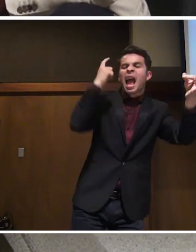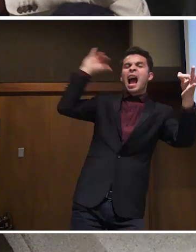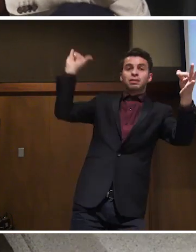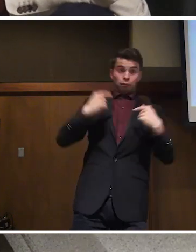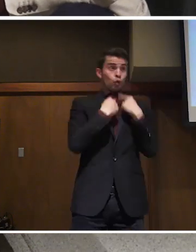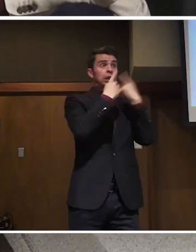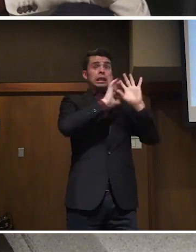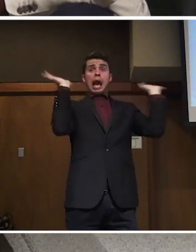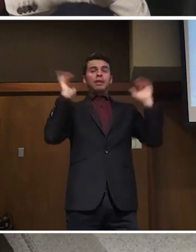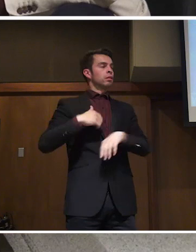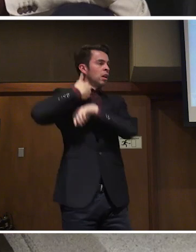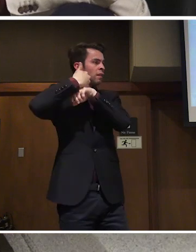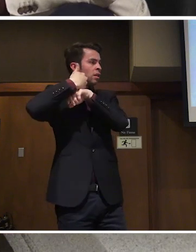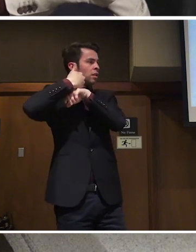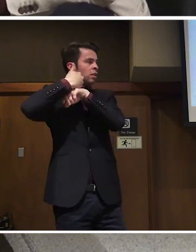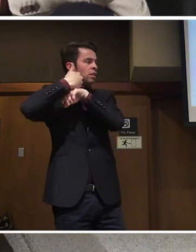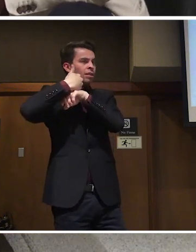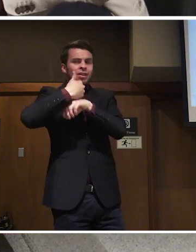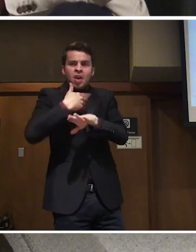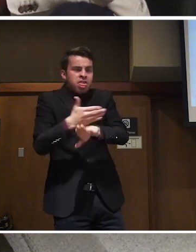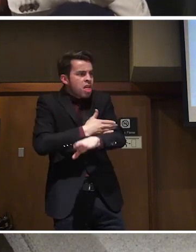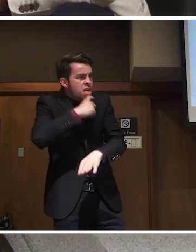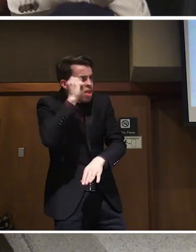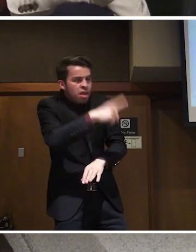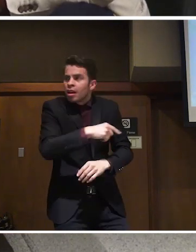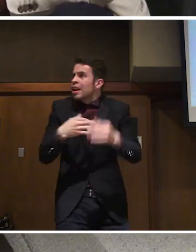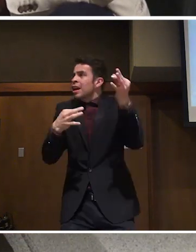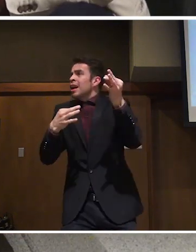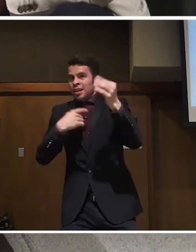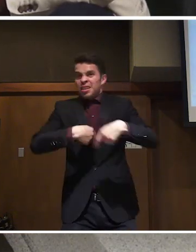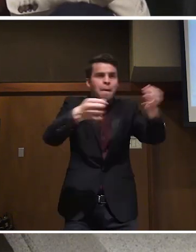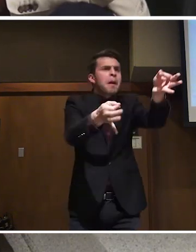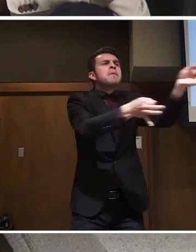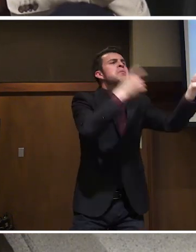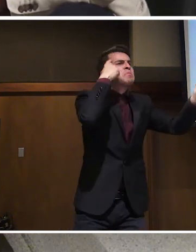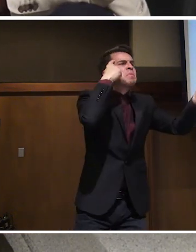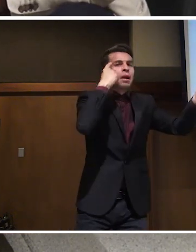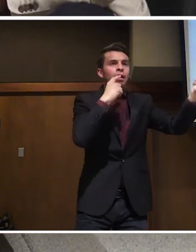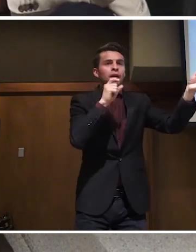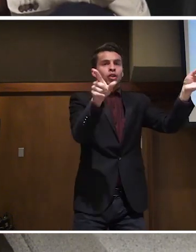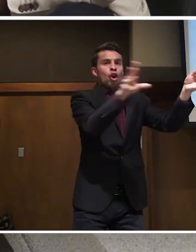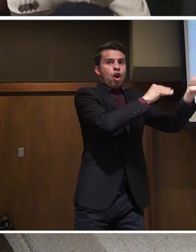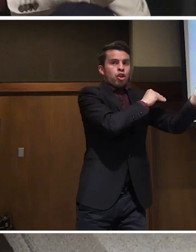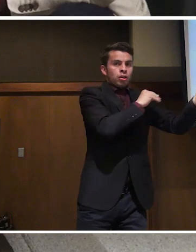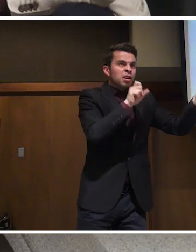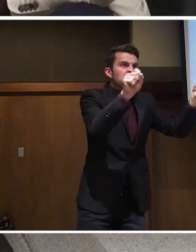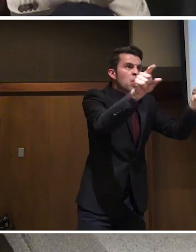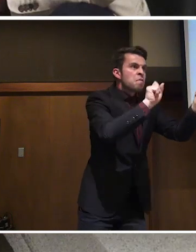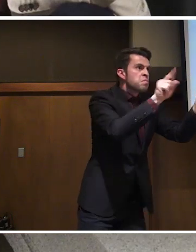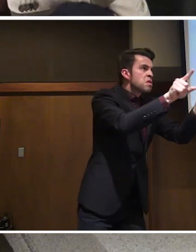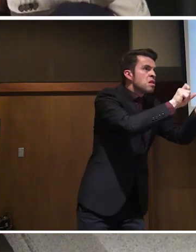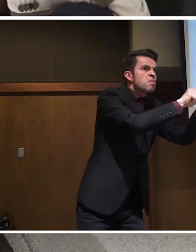le pregunté, pero no me contestó nada. Y dice Oviedo que el cacique se enfureció y mató